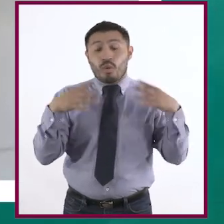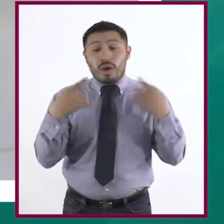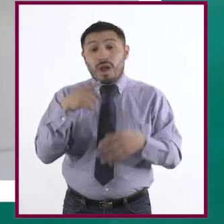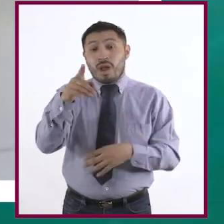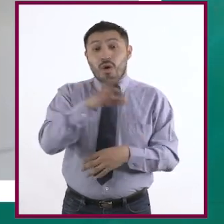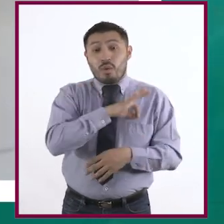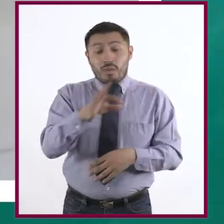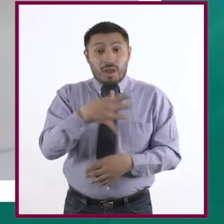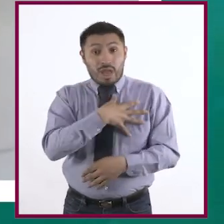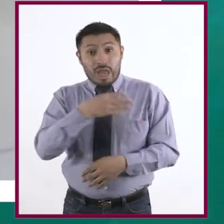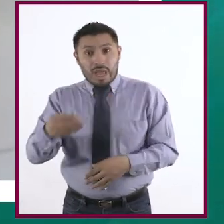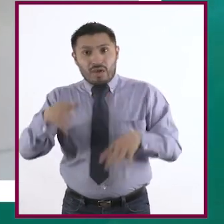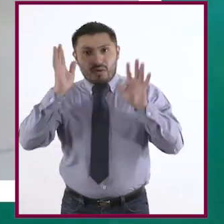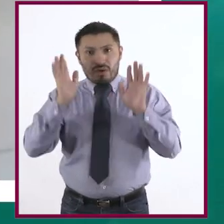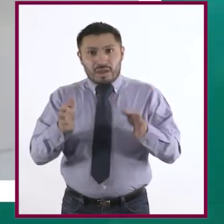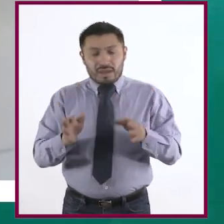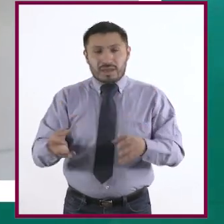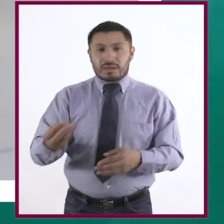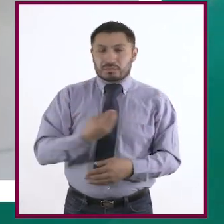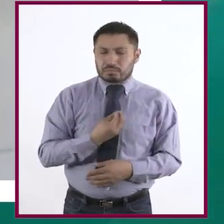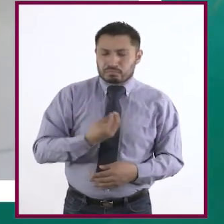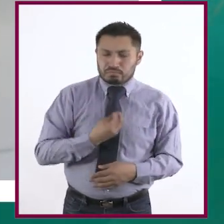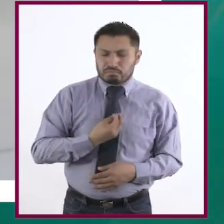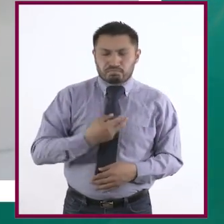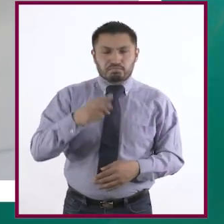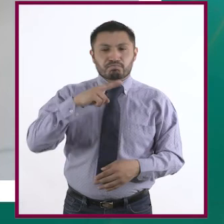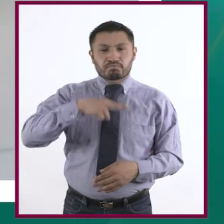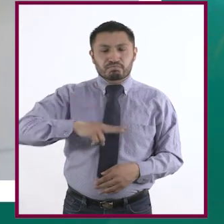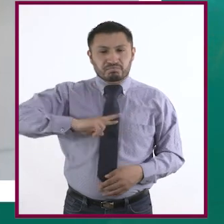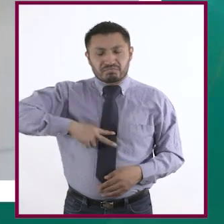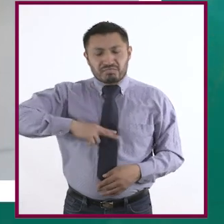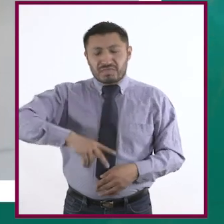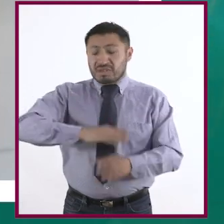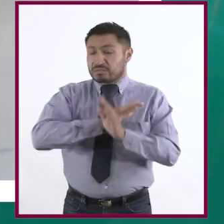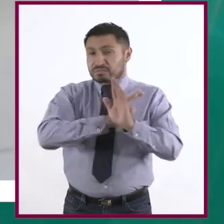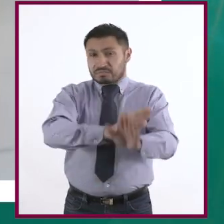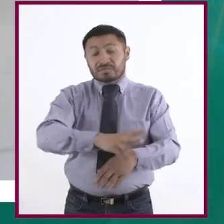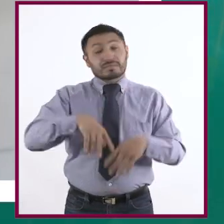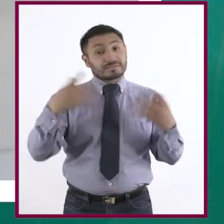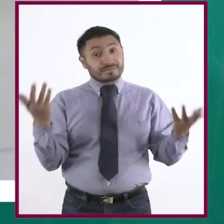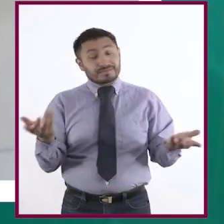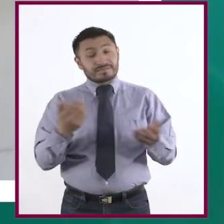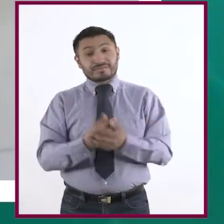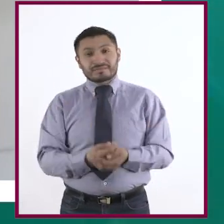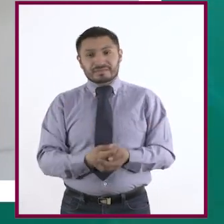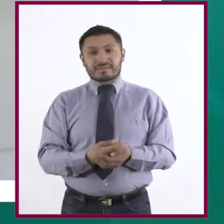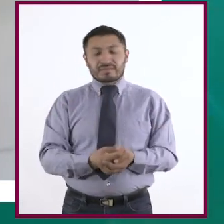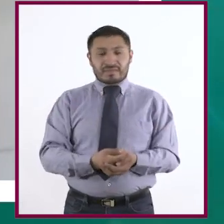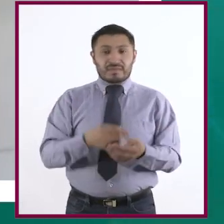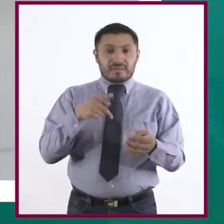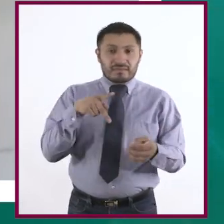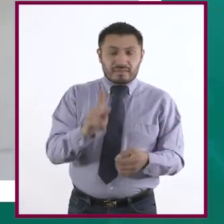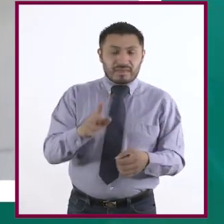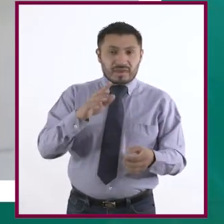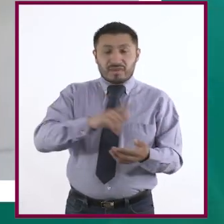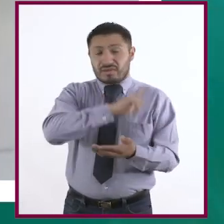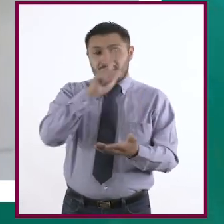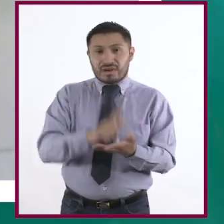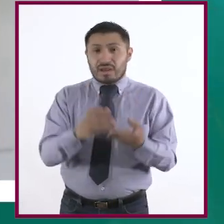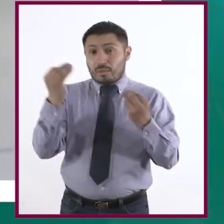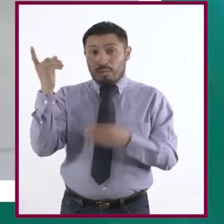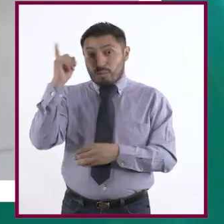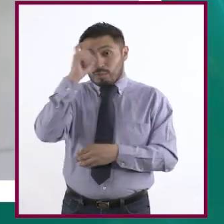tener niños que ya van a ser resistentes a este virus. ¡Yay, qué emoción! Lo cierto es que en cuestiones legales esto es muy